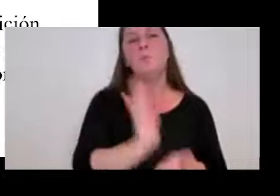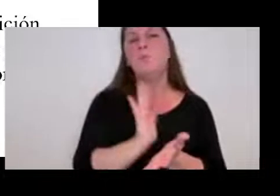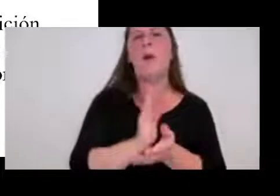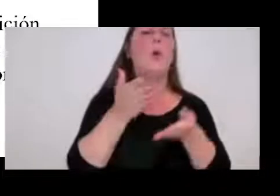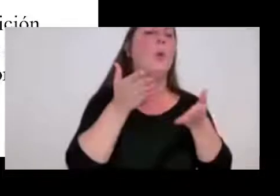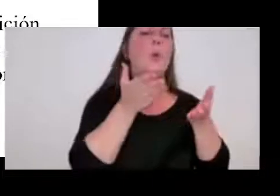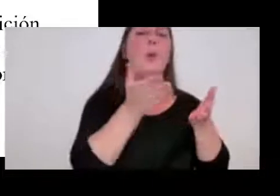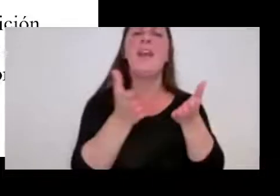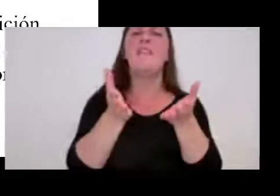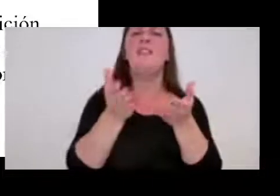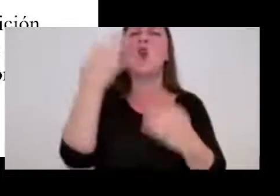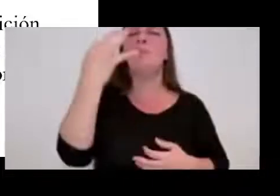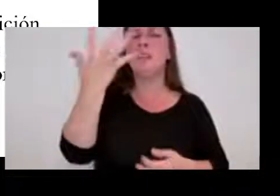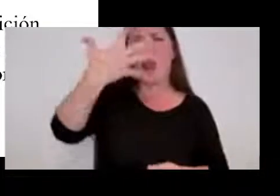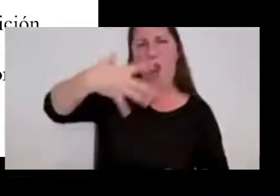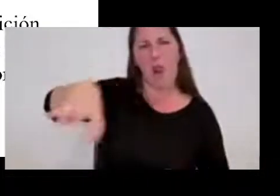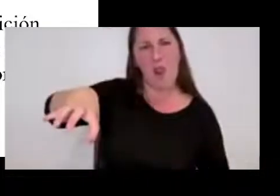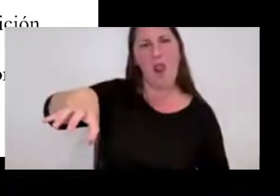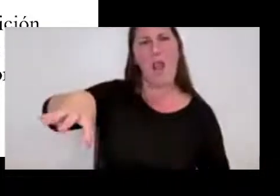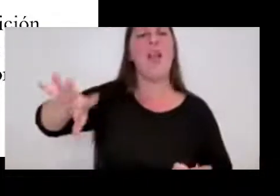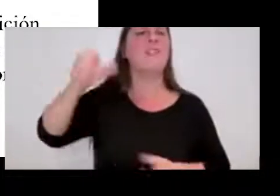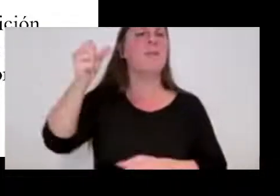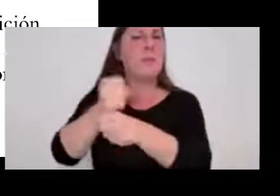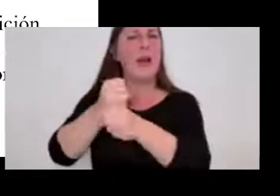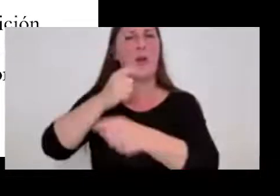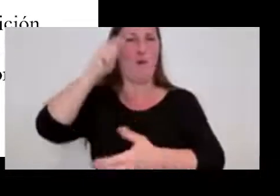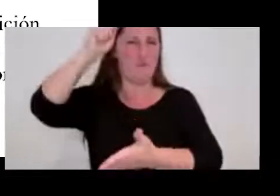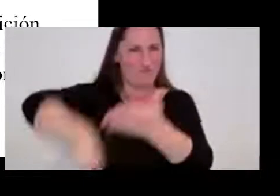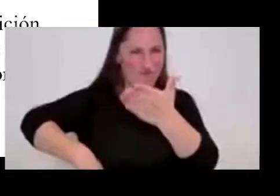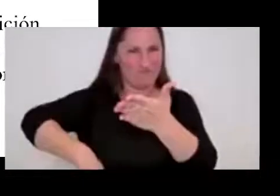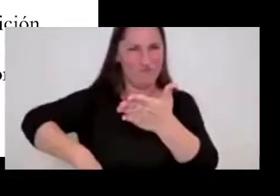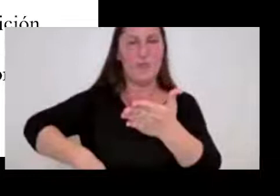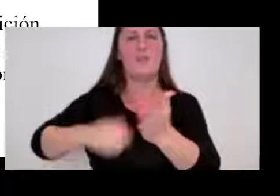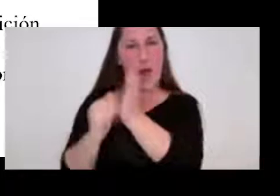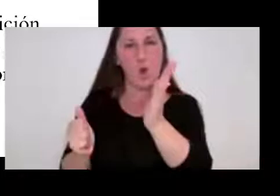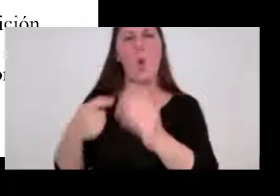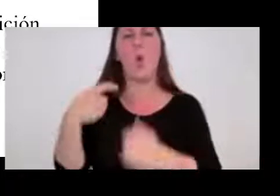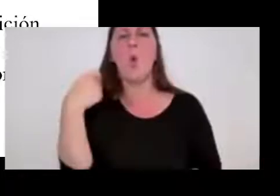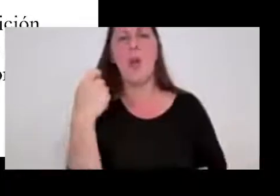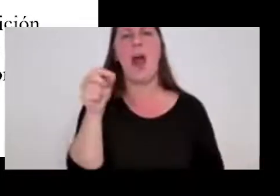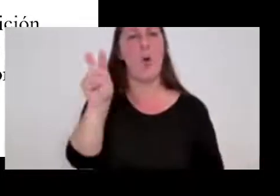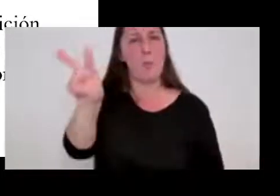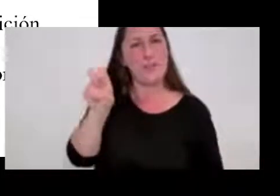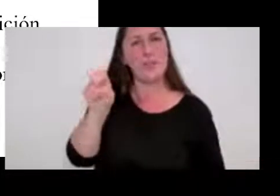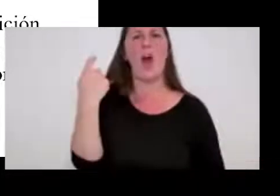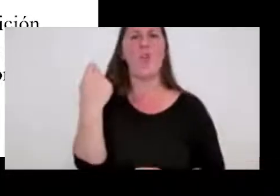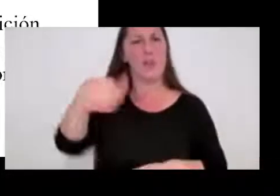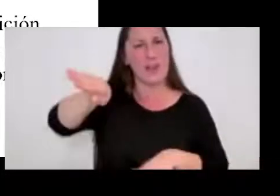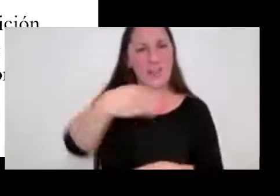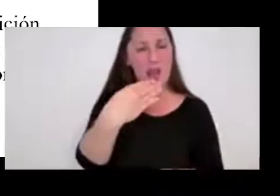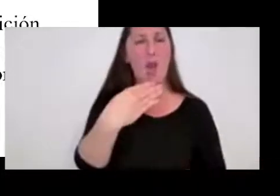un sector del empleo en relación de dependencia, jubilados, pensionados, retirados